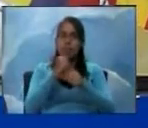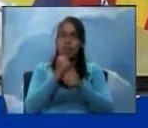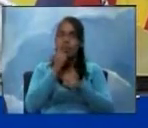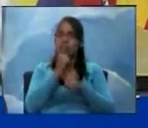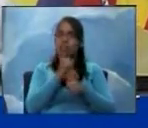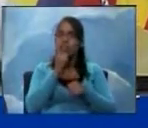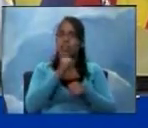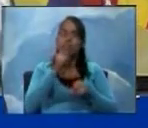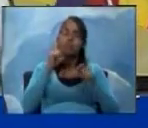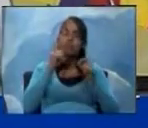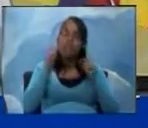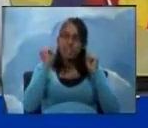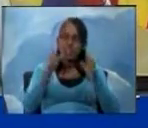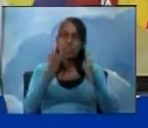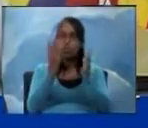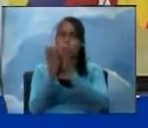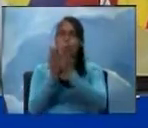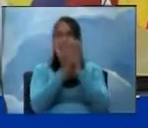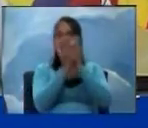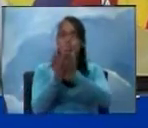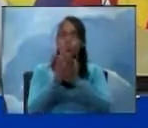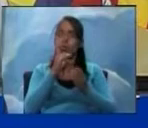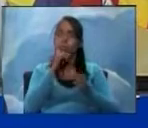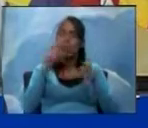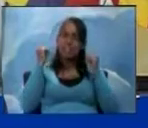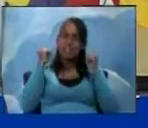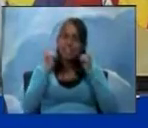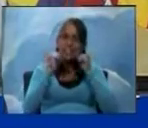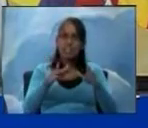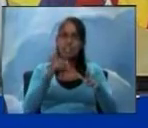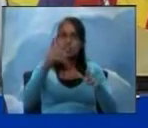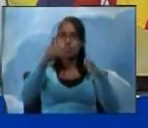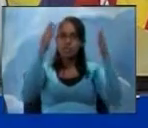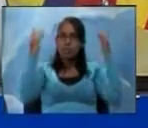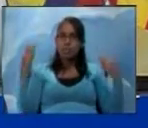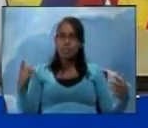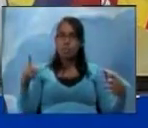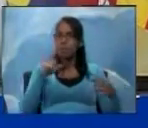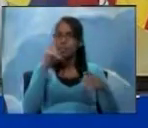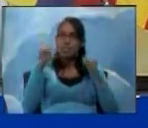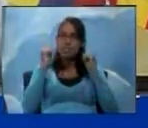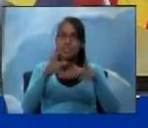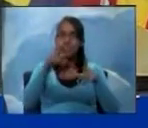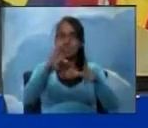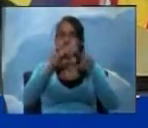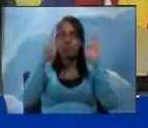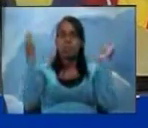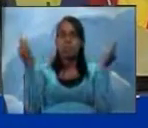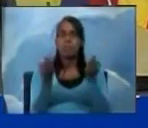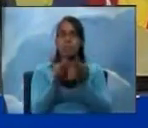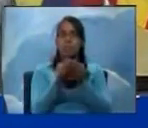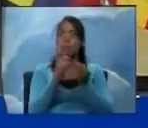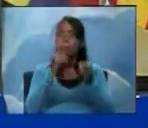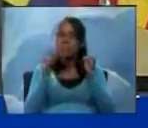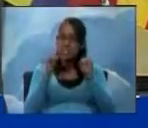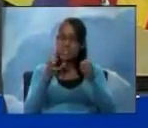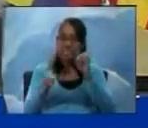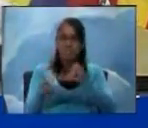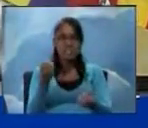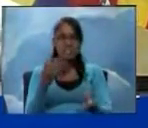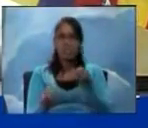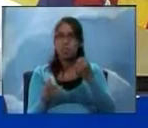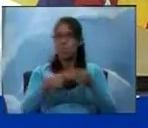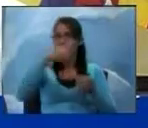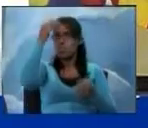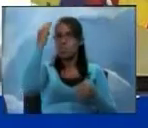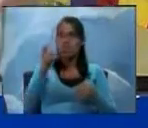estudios, maldicen su matrimonio, maldicen su familia, maldicen la siembra. Yo creo que esto